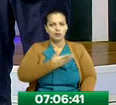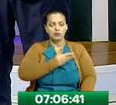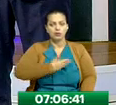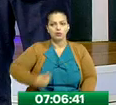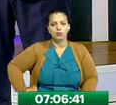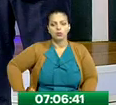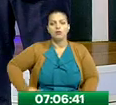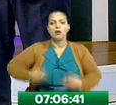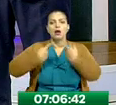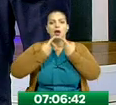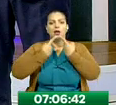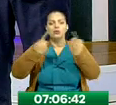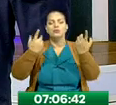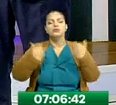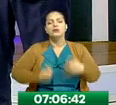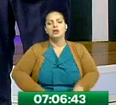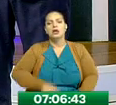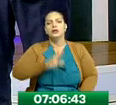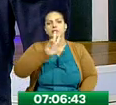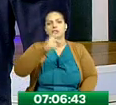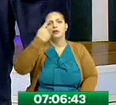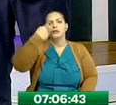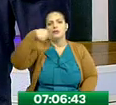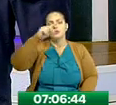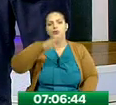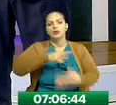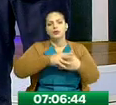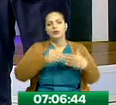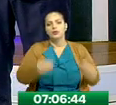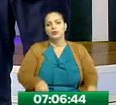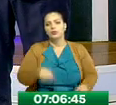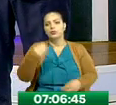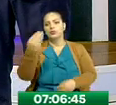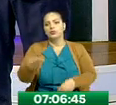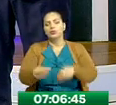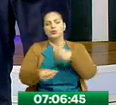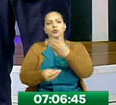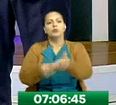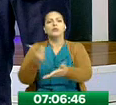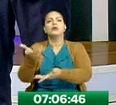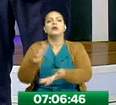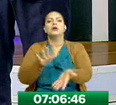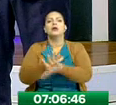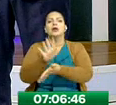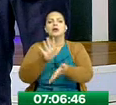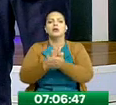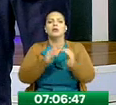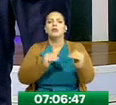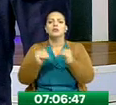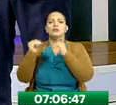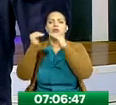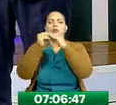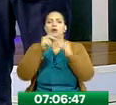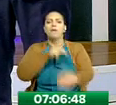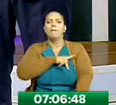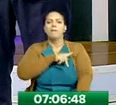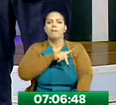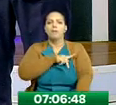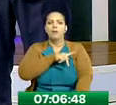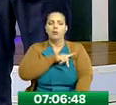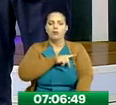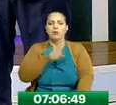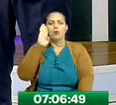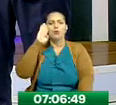de 3 millones de dólares por parte del gobierno nacional a la Escuela Superior Politécnica de Chimborazo, SPOCH, para